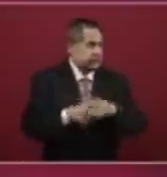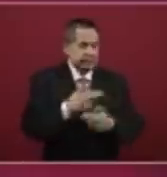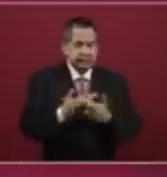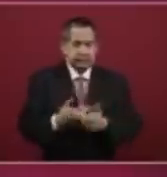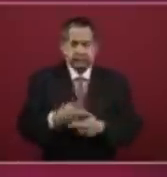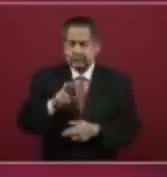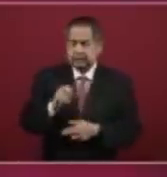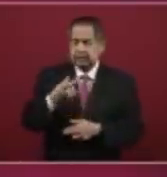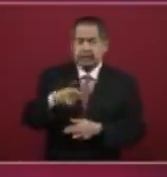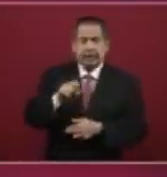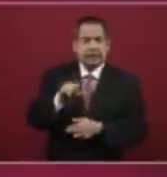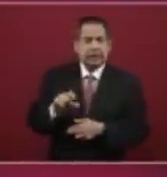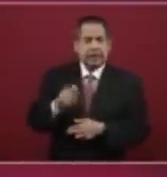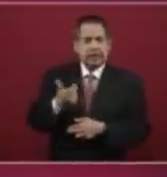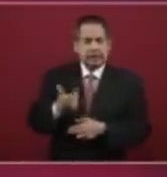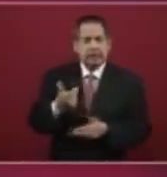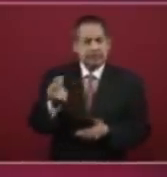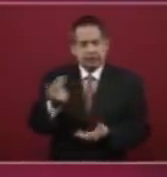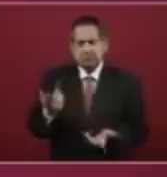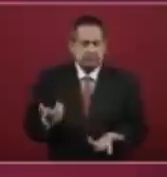riqueza,